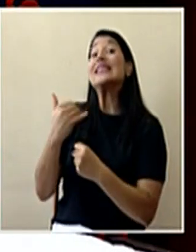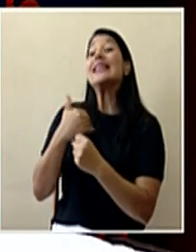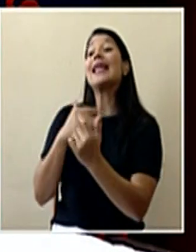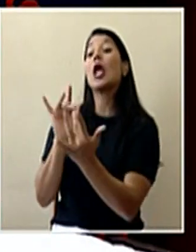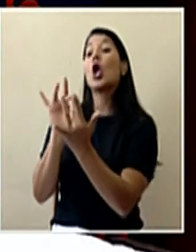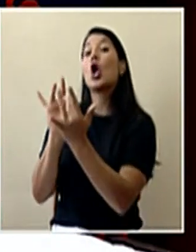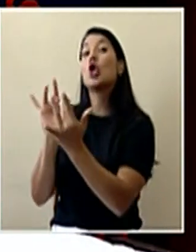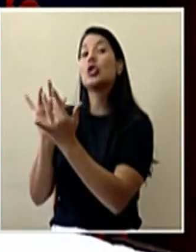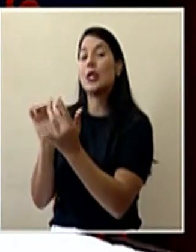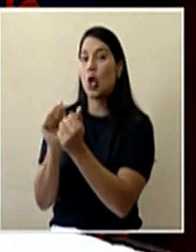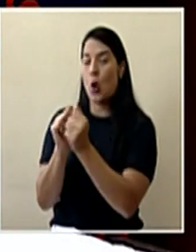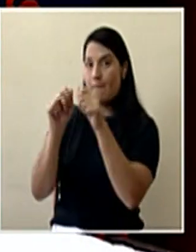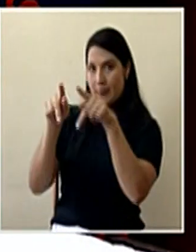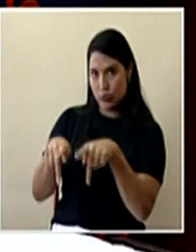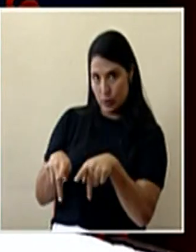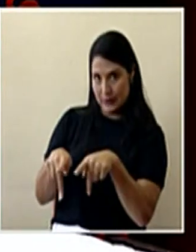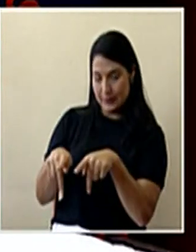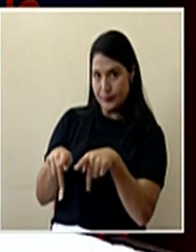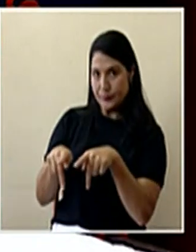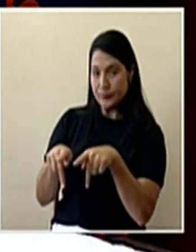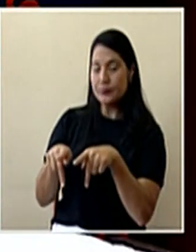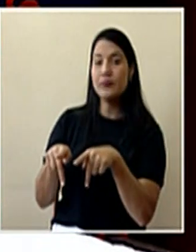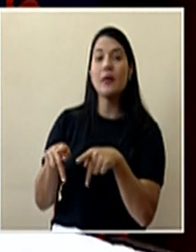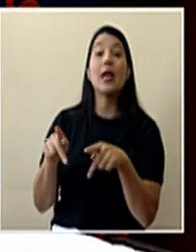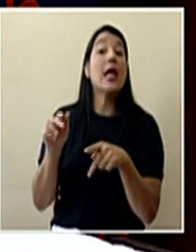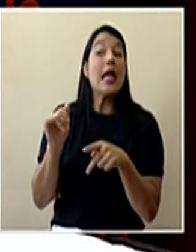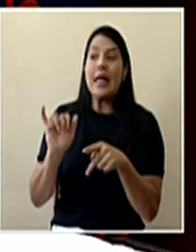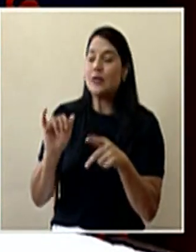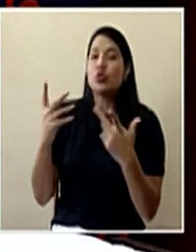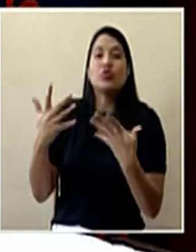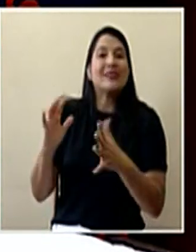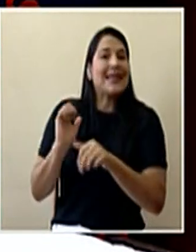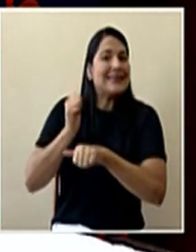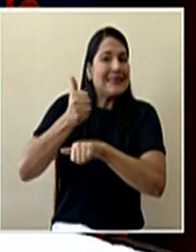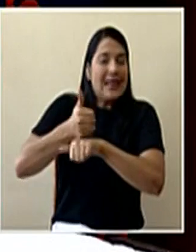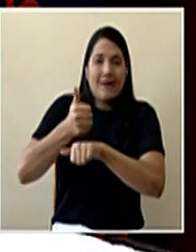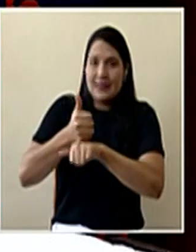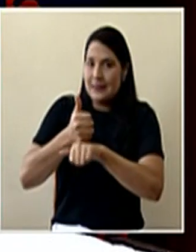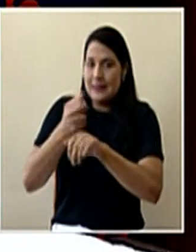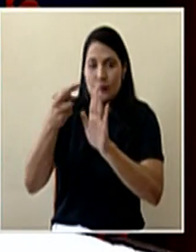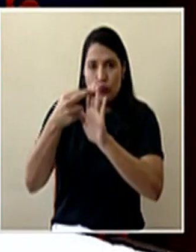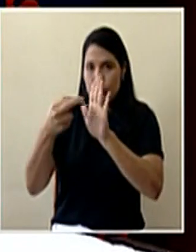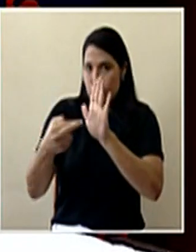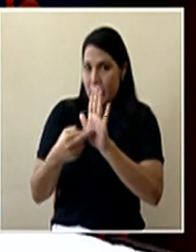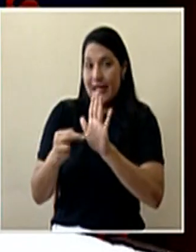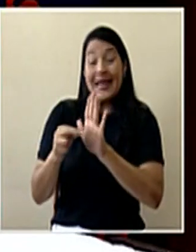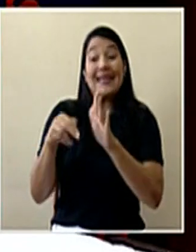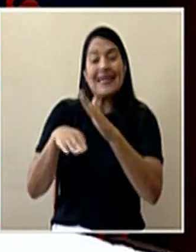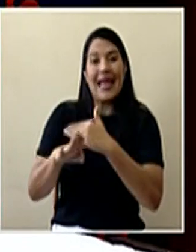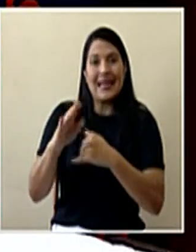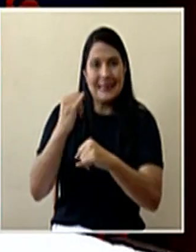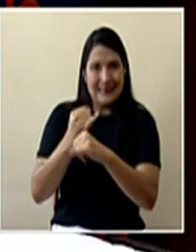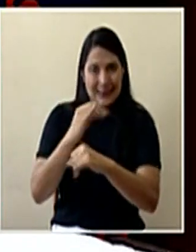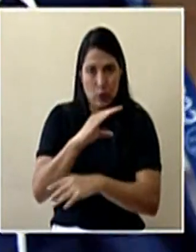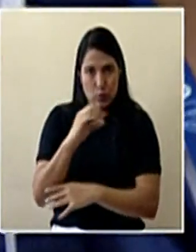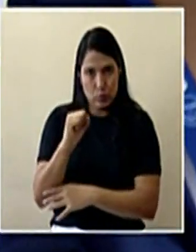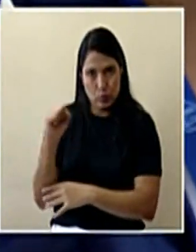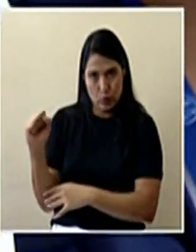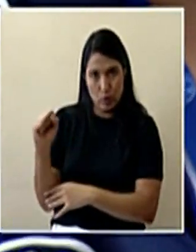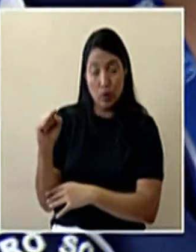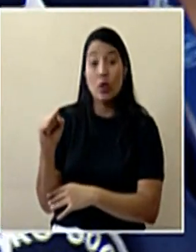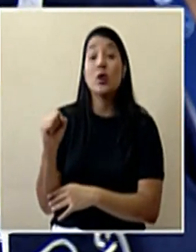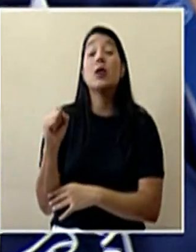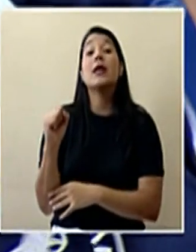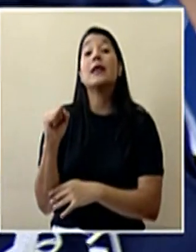con pacientes. Ya esto es un lineamiento institucional, son solamente las mascarillas quirúrgicas como tal. Nosotros nos